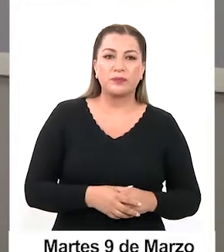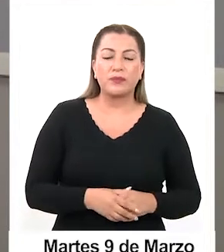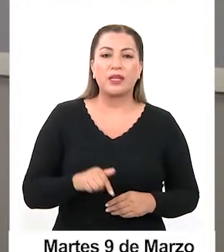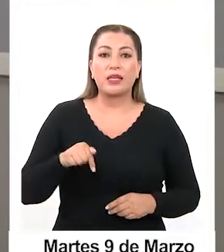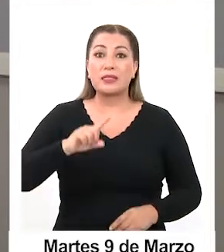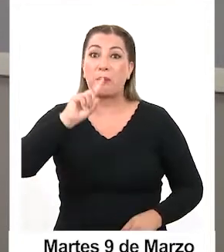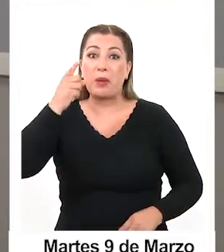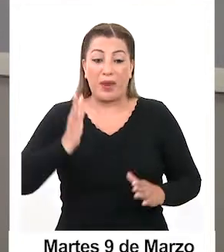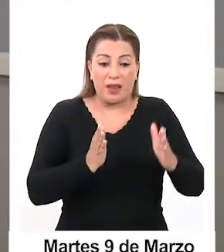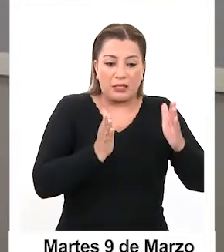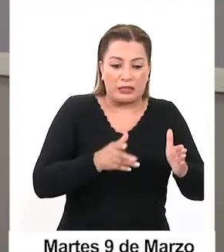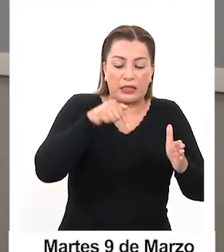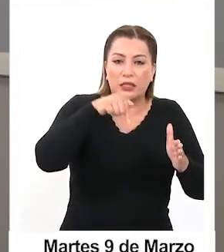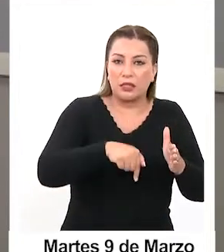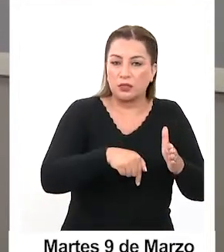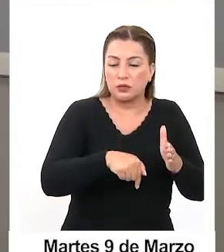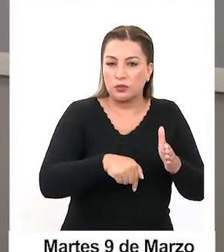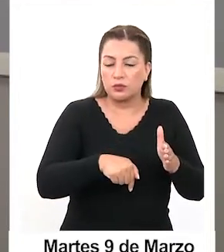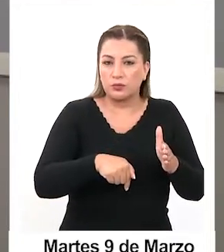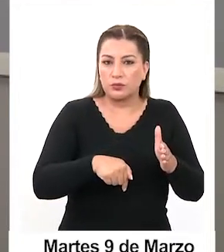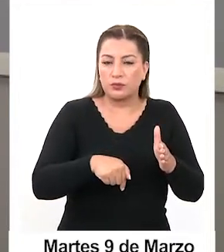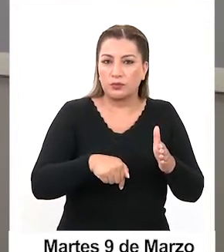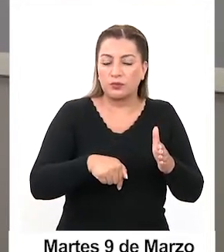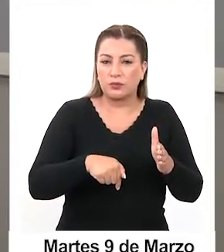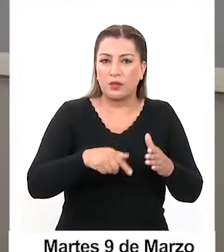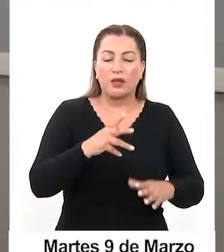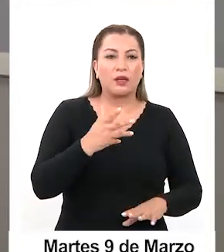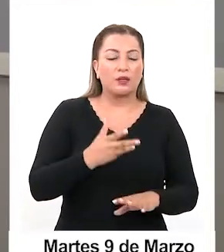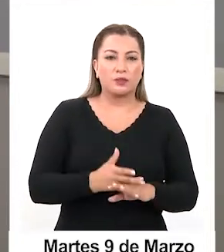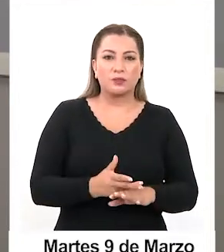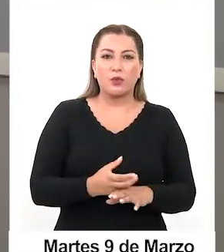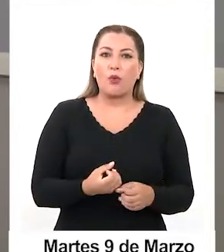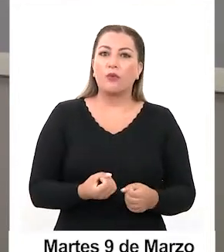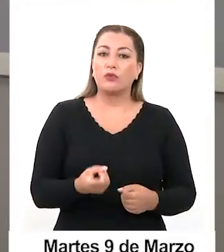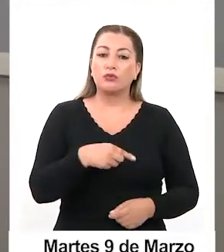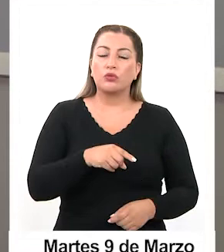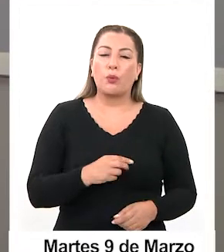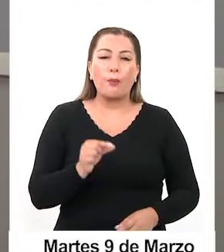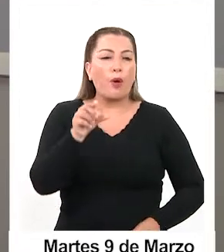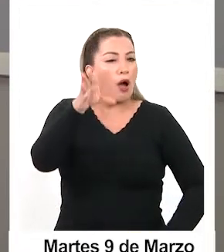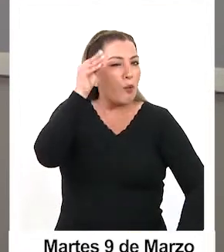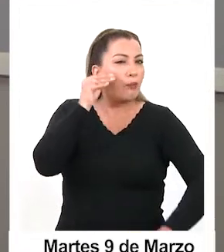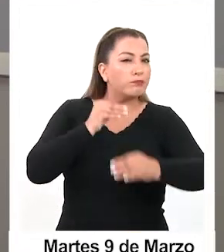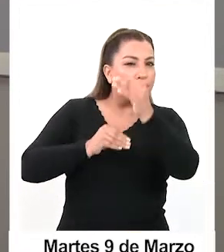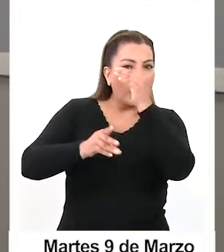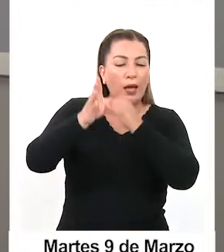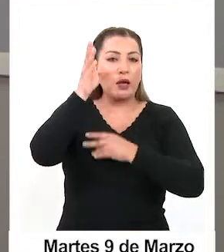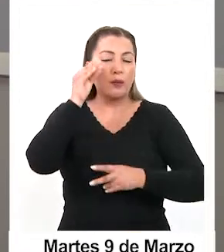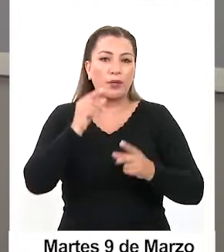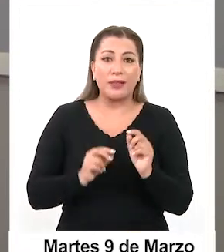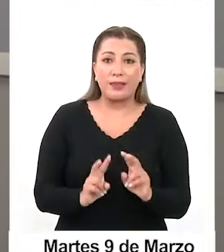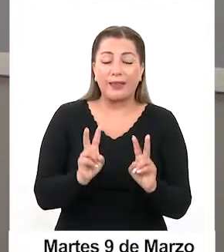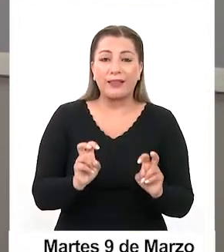primera etapa fue una etapa, en la cual existía de mucho aprendizaje, y